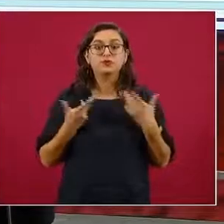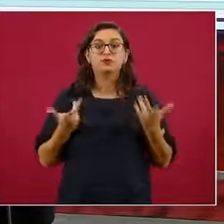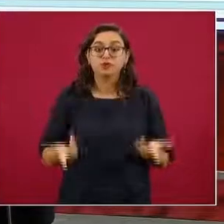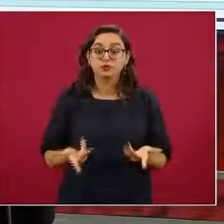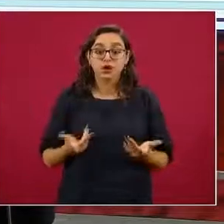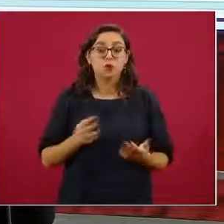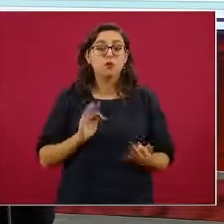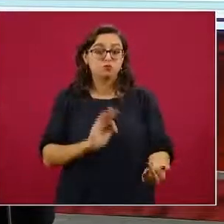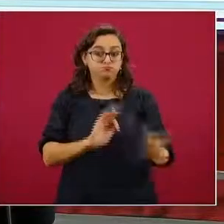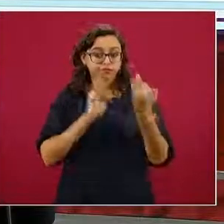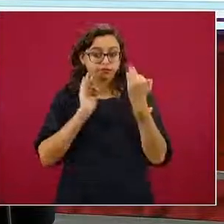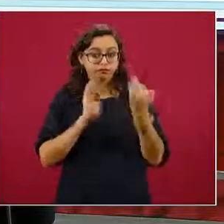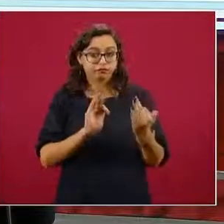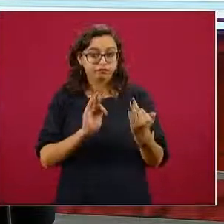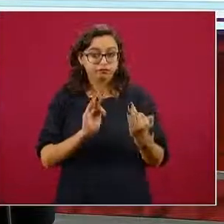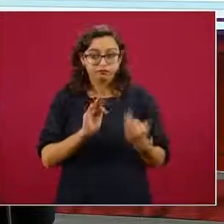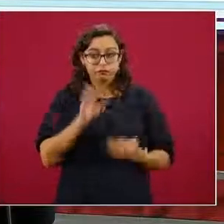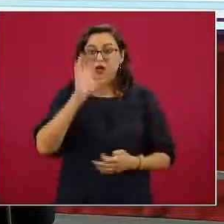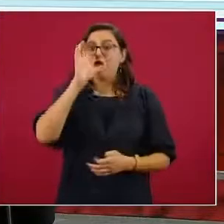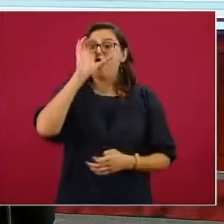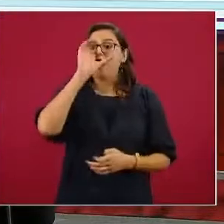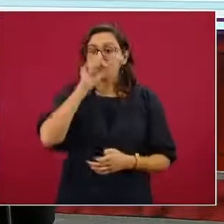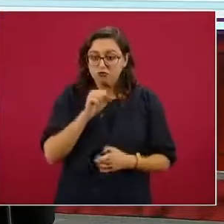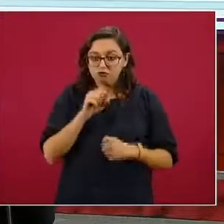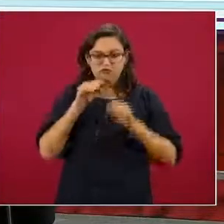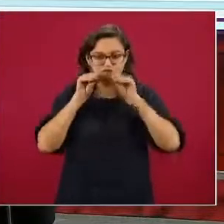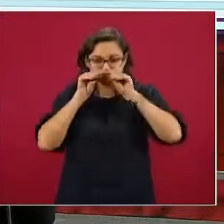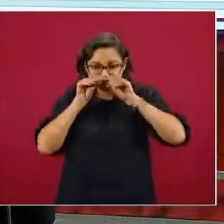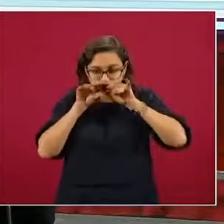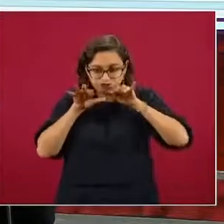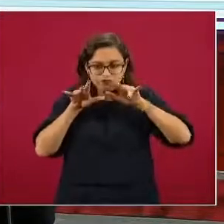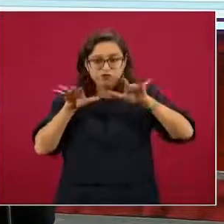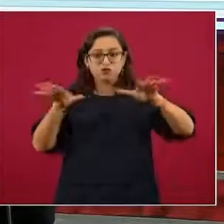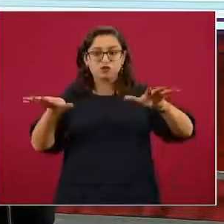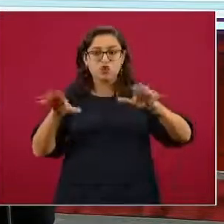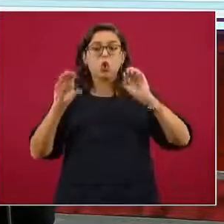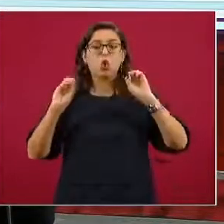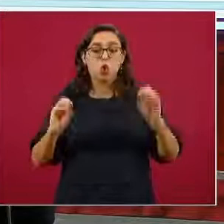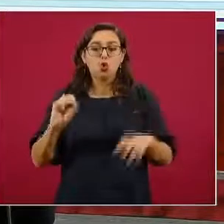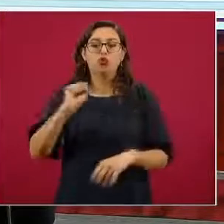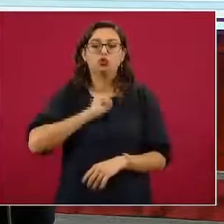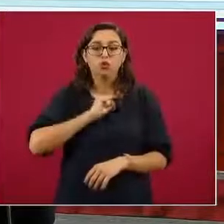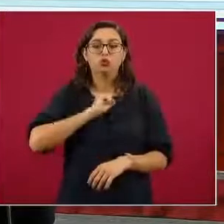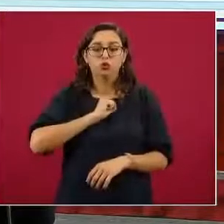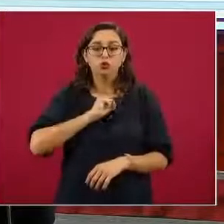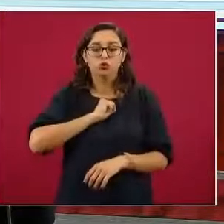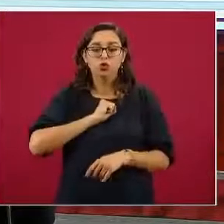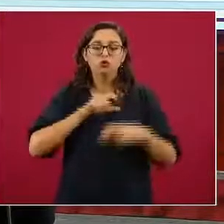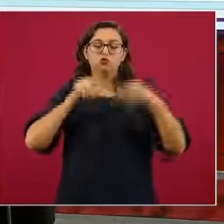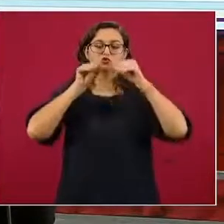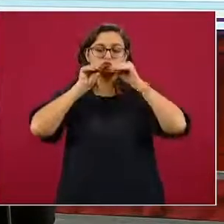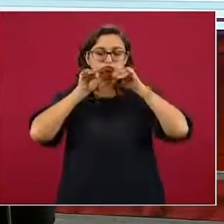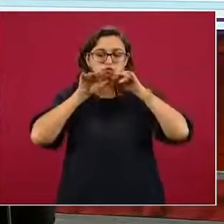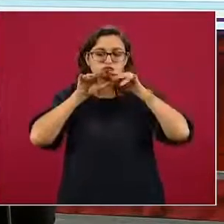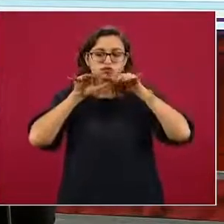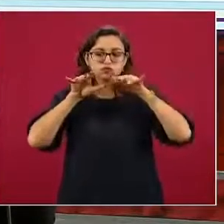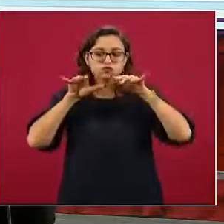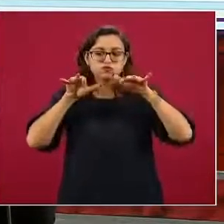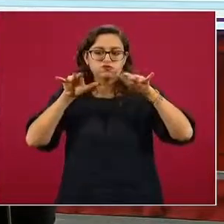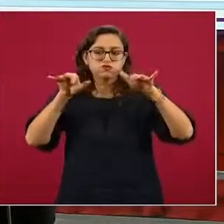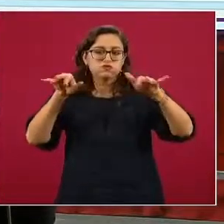manera directa, achú, el estornudo, o la tos, cough, cough, cough, y entonces uno tose